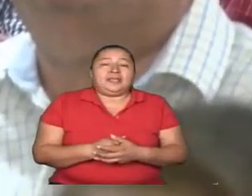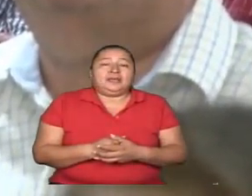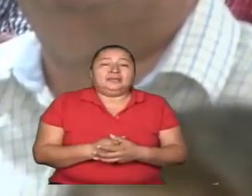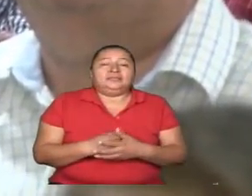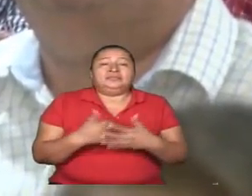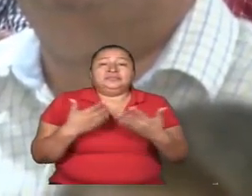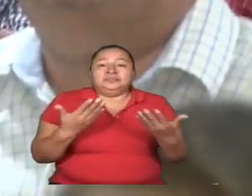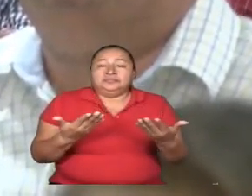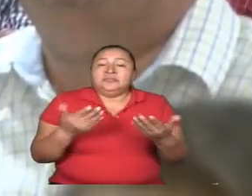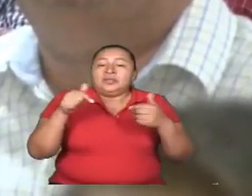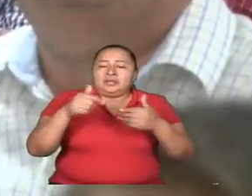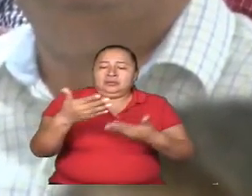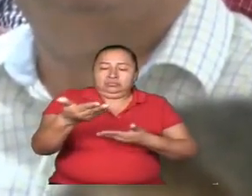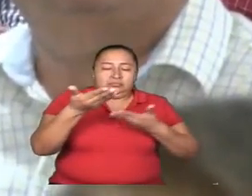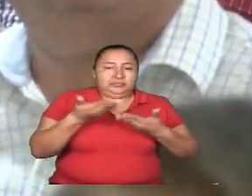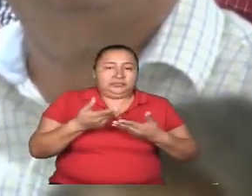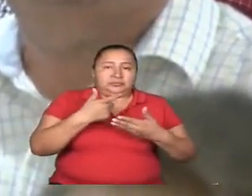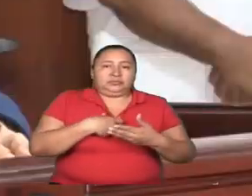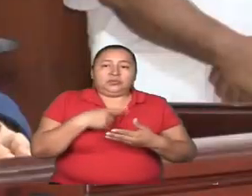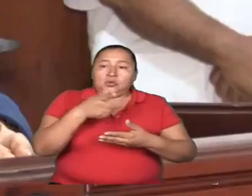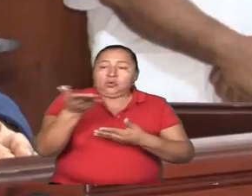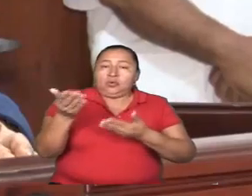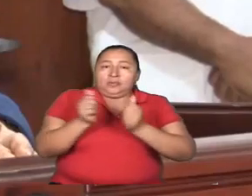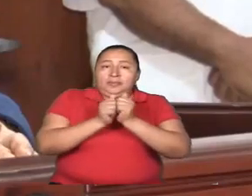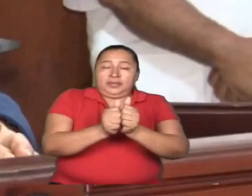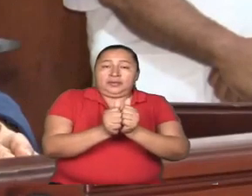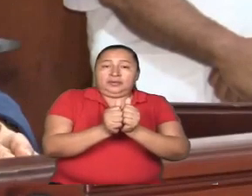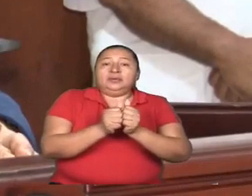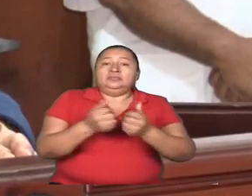Este reconocimiento de los compañeros artistas